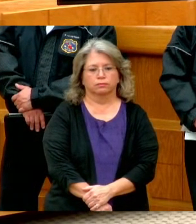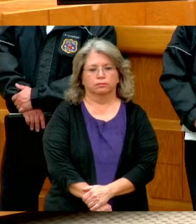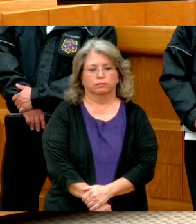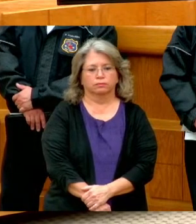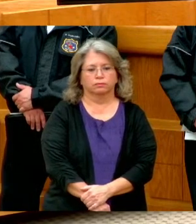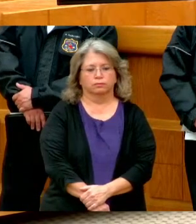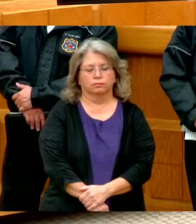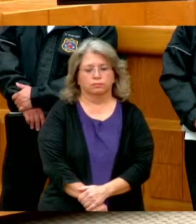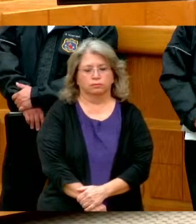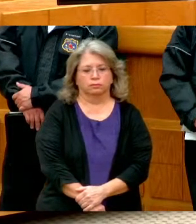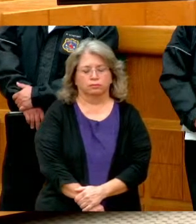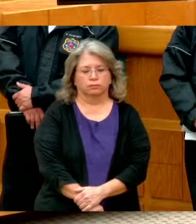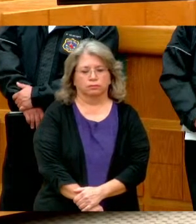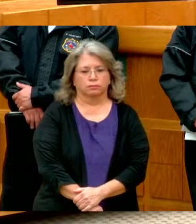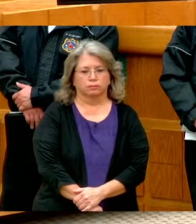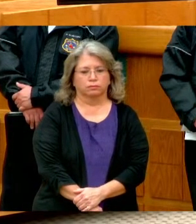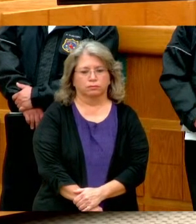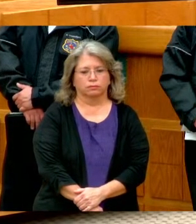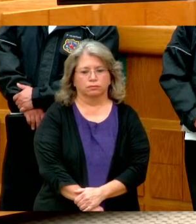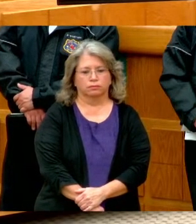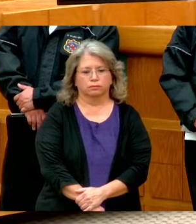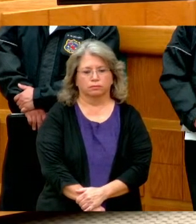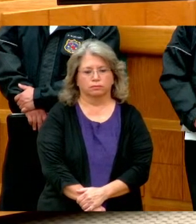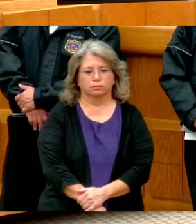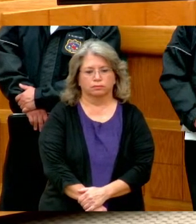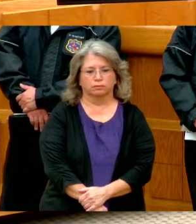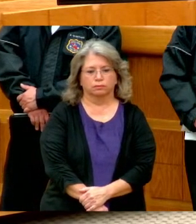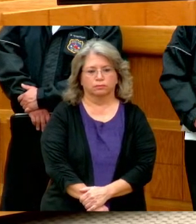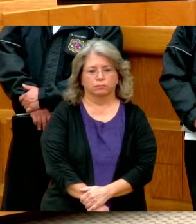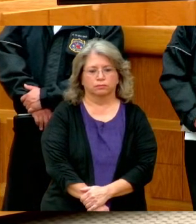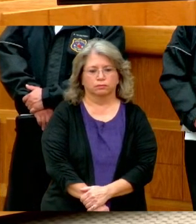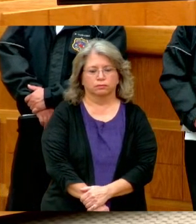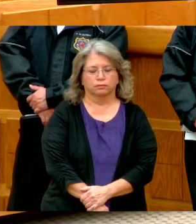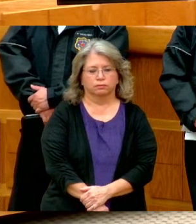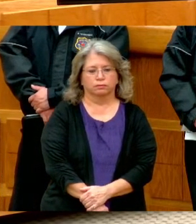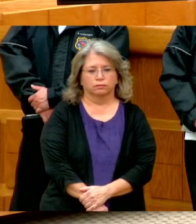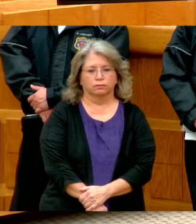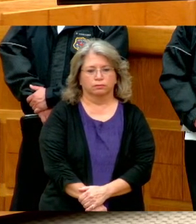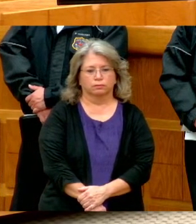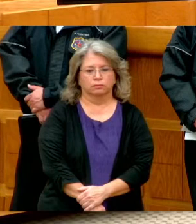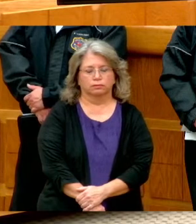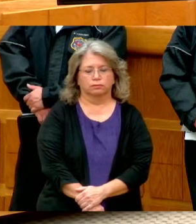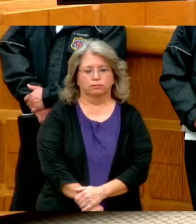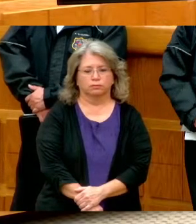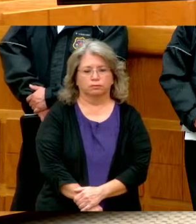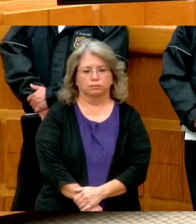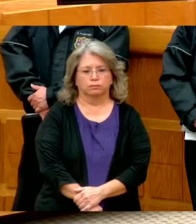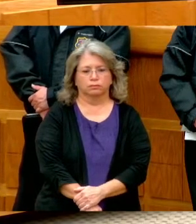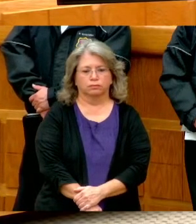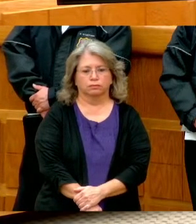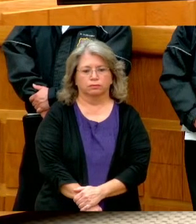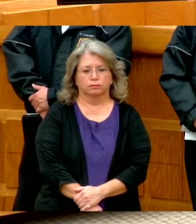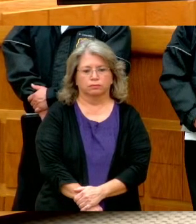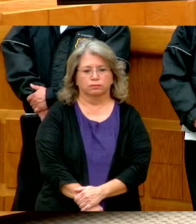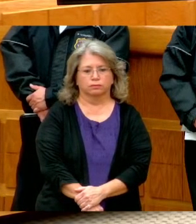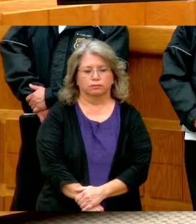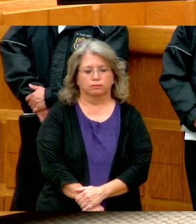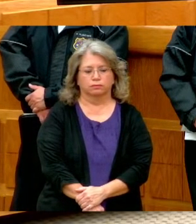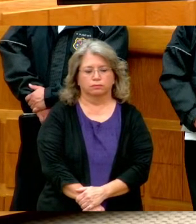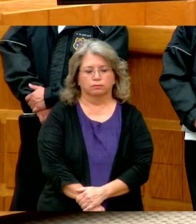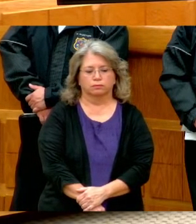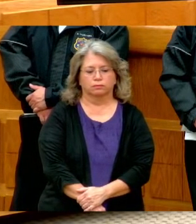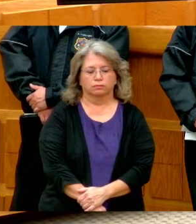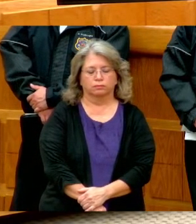de COVID-19 y también las causas en el hospital y también en el cuidado intensivo. Amarillo